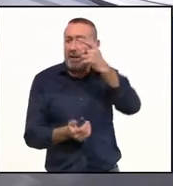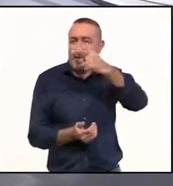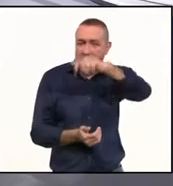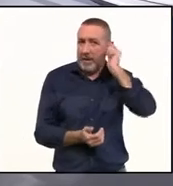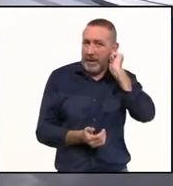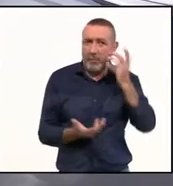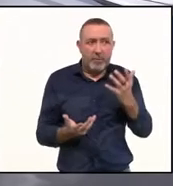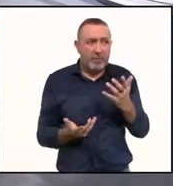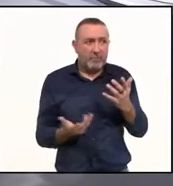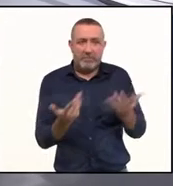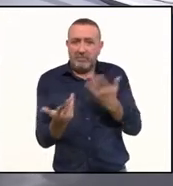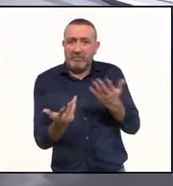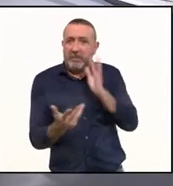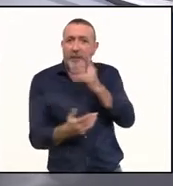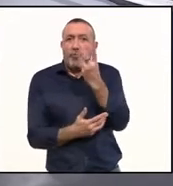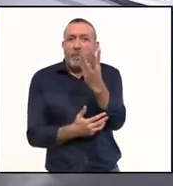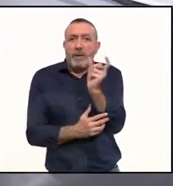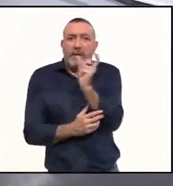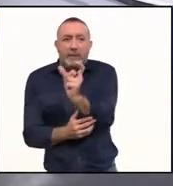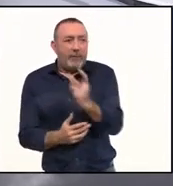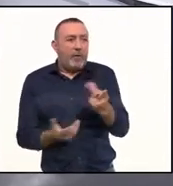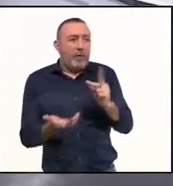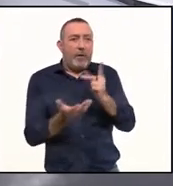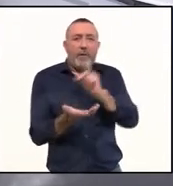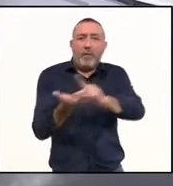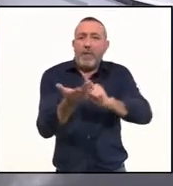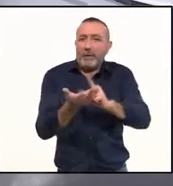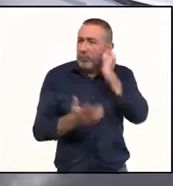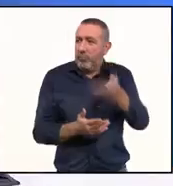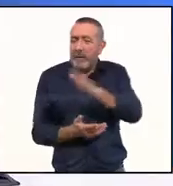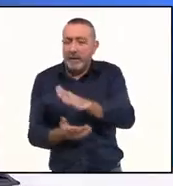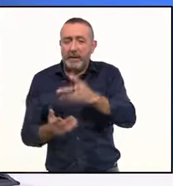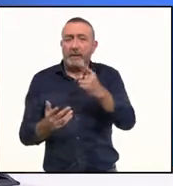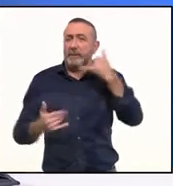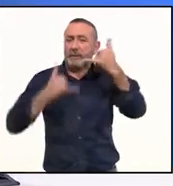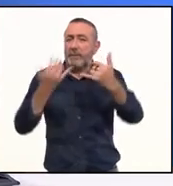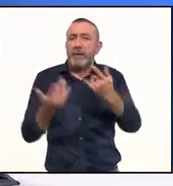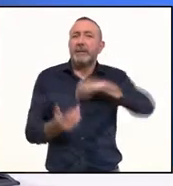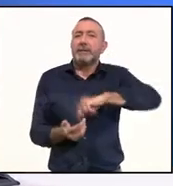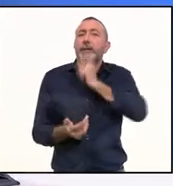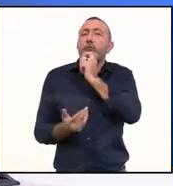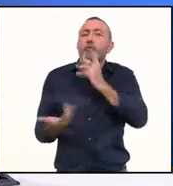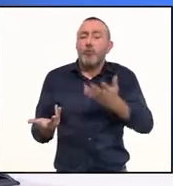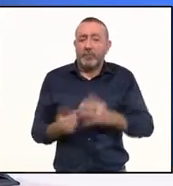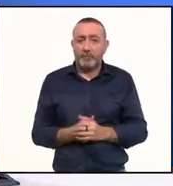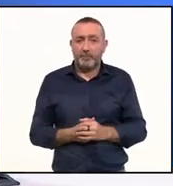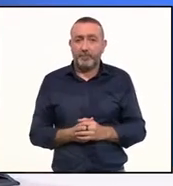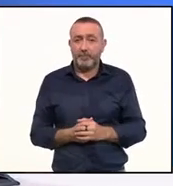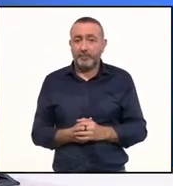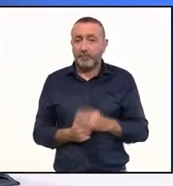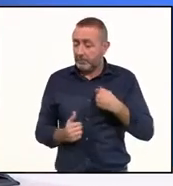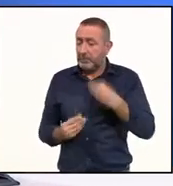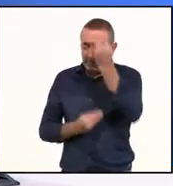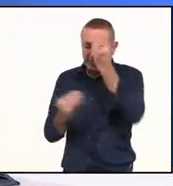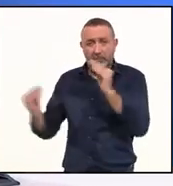teléfono todos los ceros del mundo llama aquí lo llamaría yo comparto lo que es lo que ya ha hecho